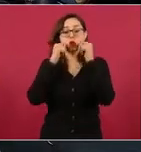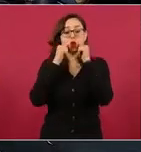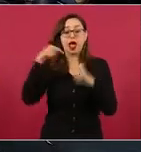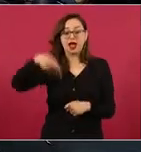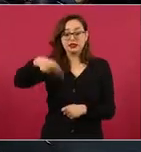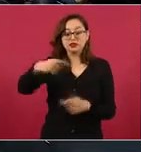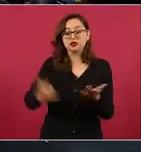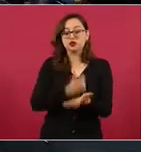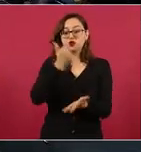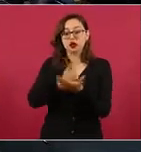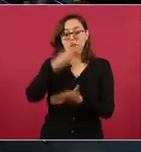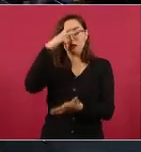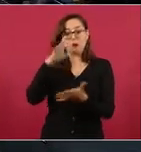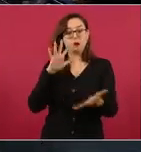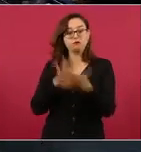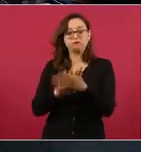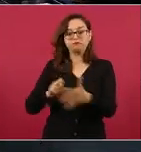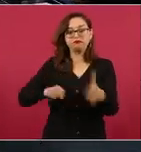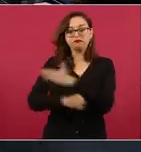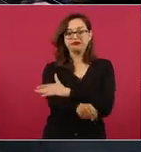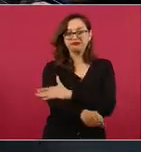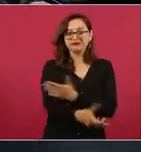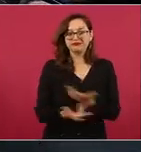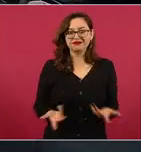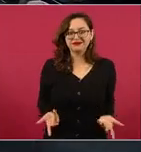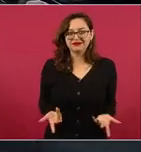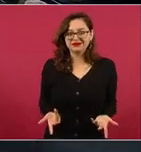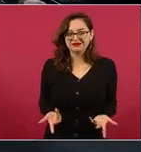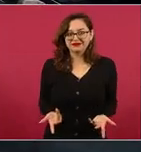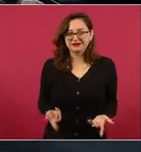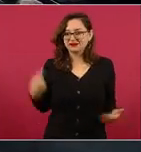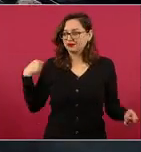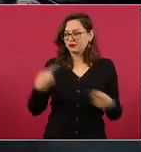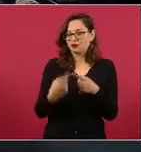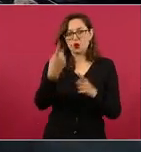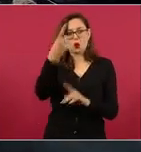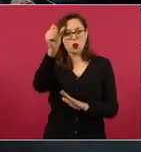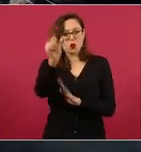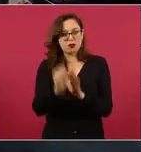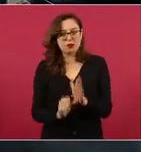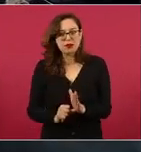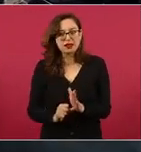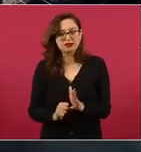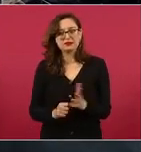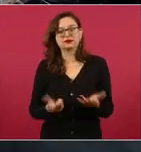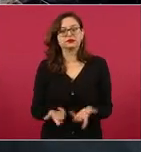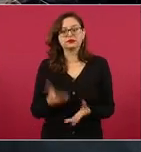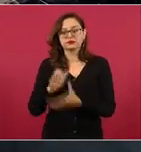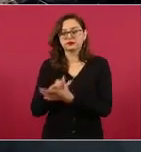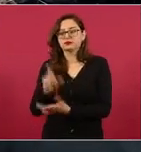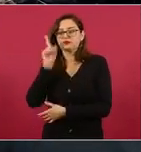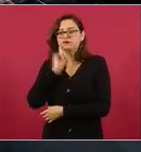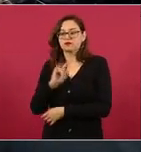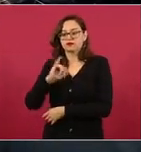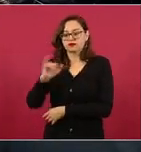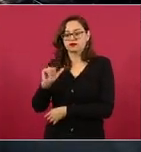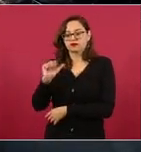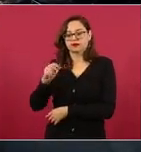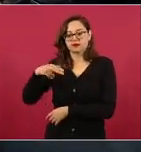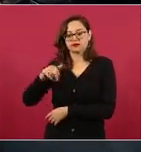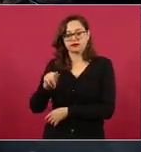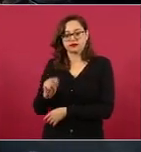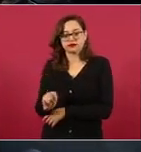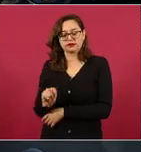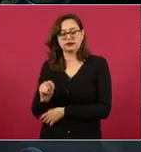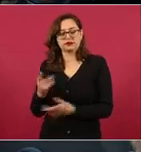de México, ha estado incomunicado en este mes. La esposa, la señora Janet Gamboa